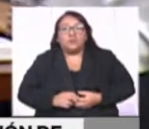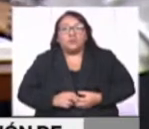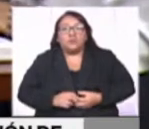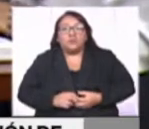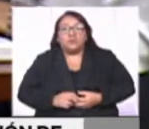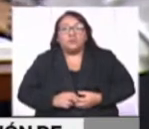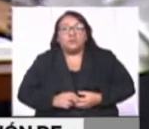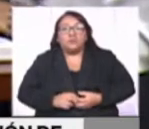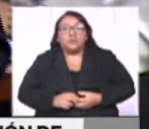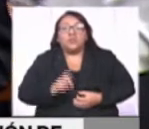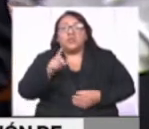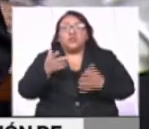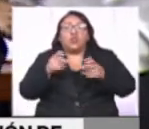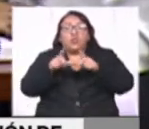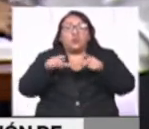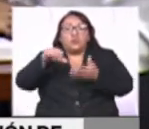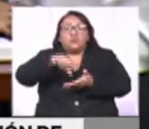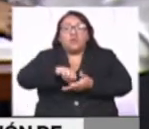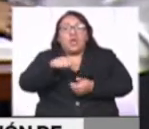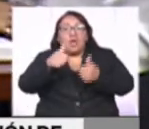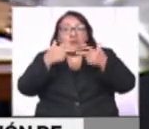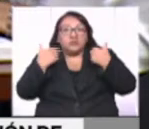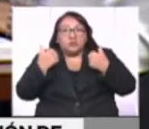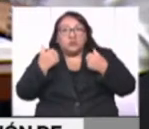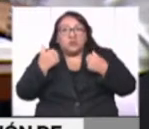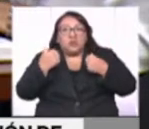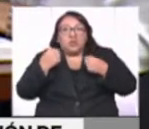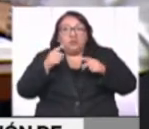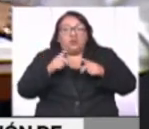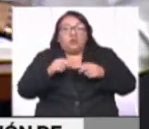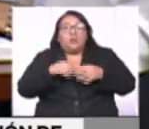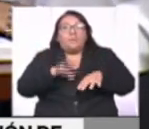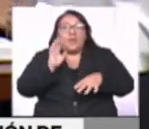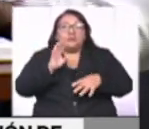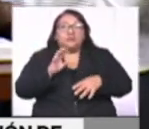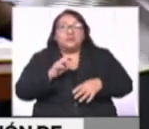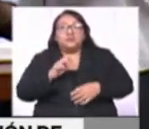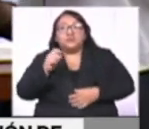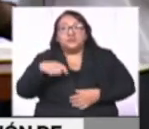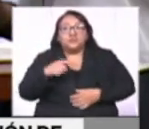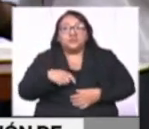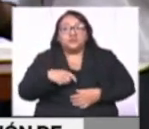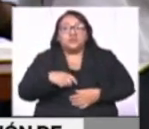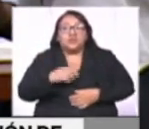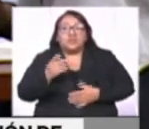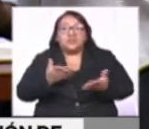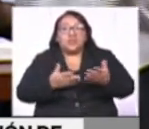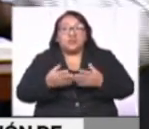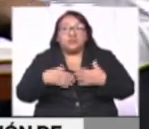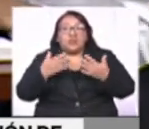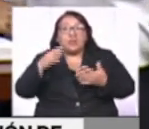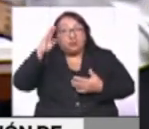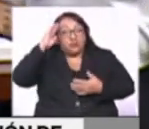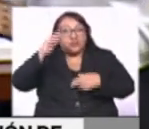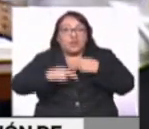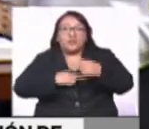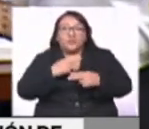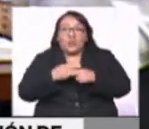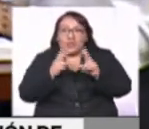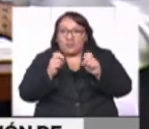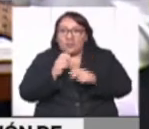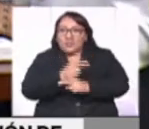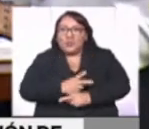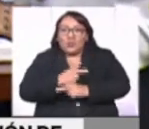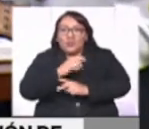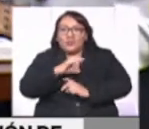Departamento de Amazonas, pues el índice de criminalidad en este sector del país requiere que el servicio que brinda la Policía Nacional en materia de